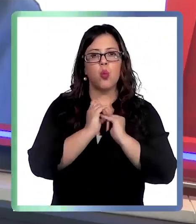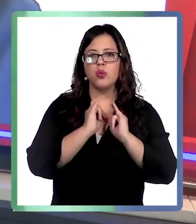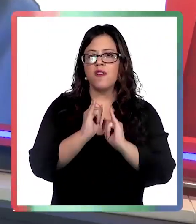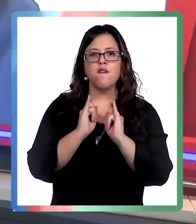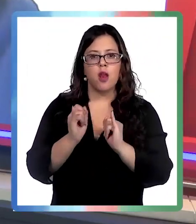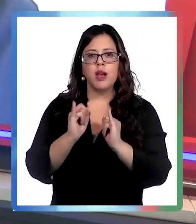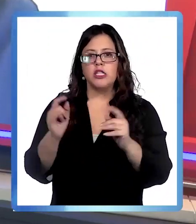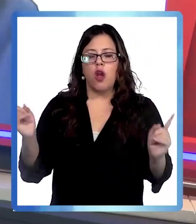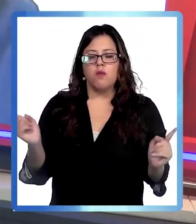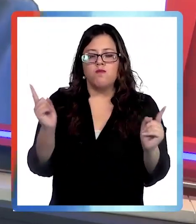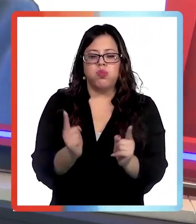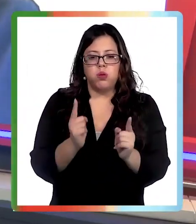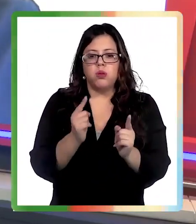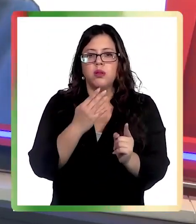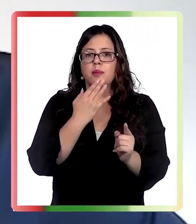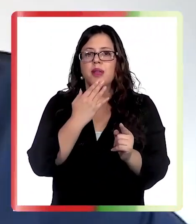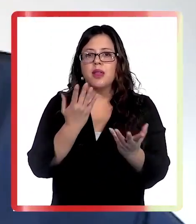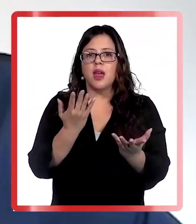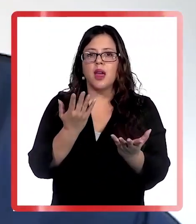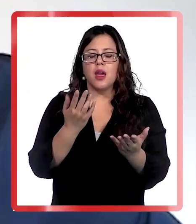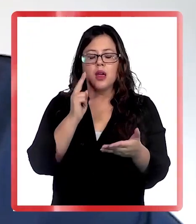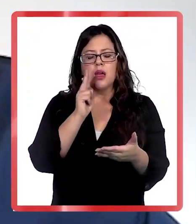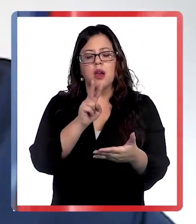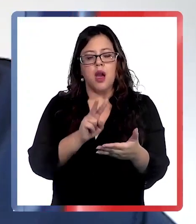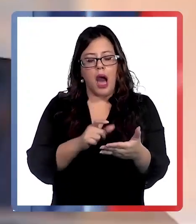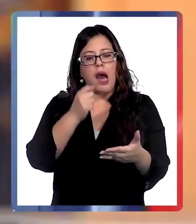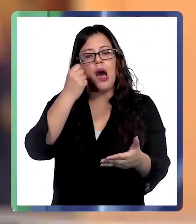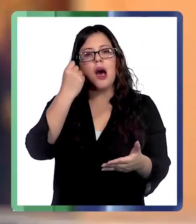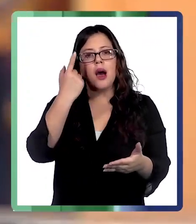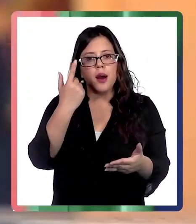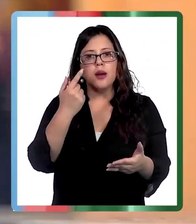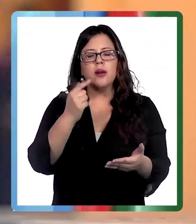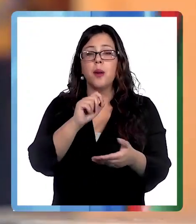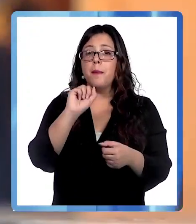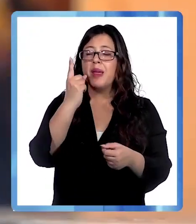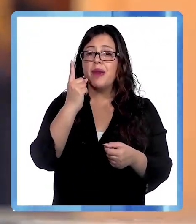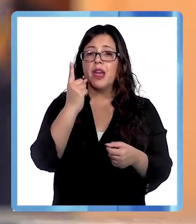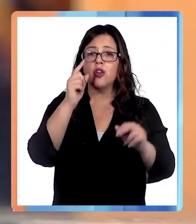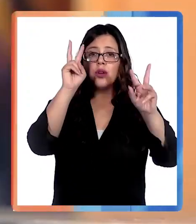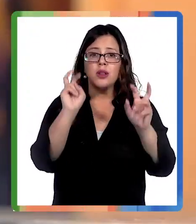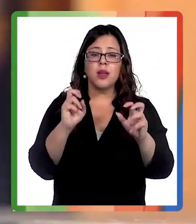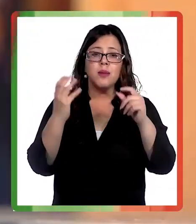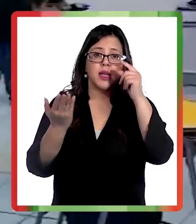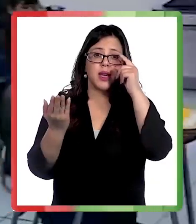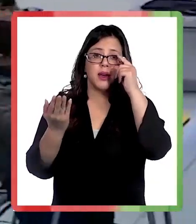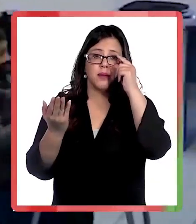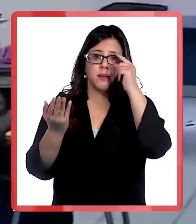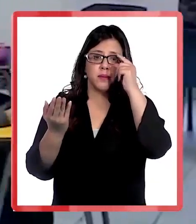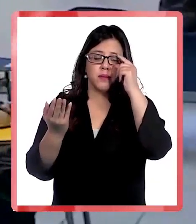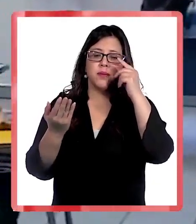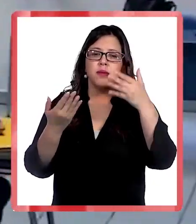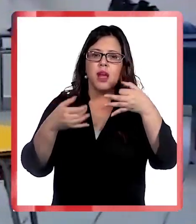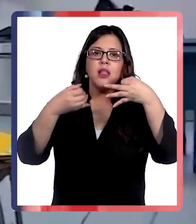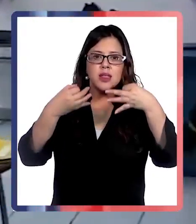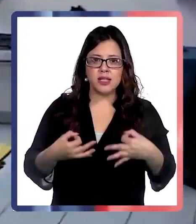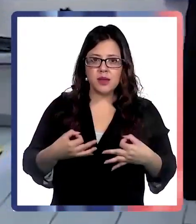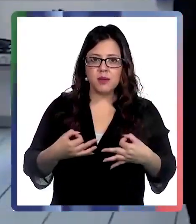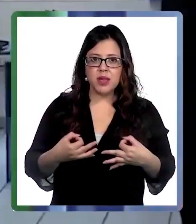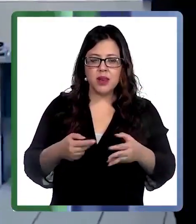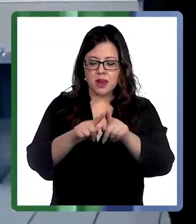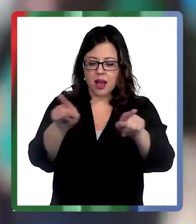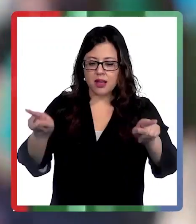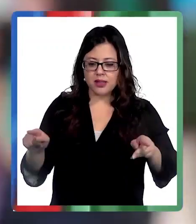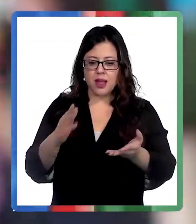hacer. Partamos por el tema de, efectivamente, la disciplina en aula. Es un tema que si bien no es en ningún